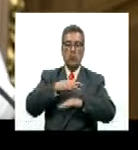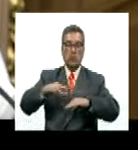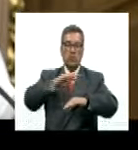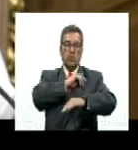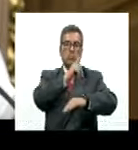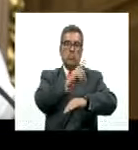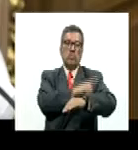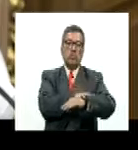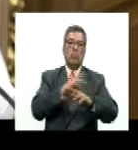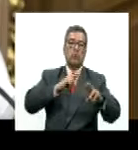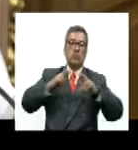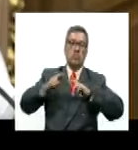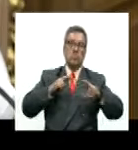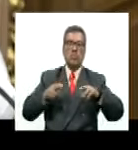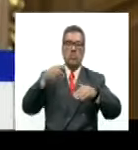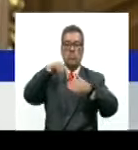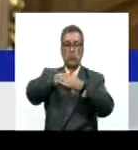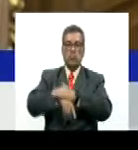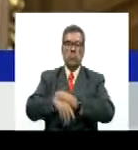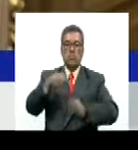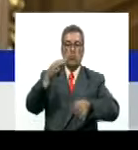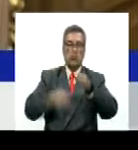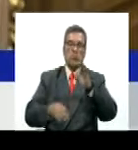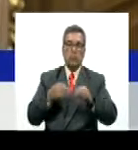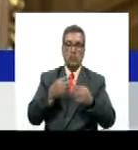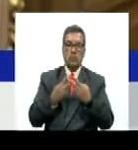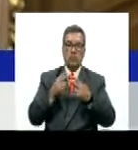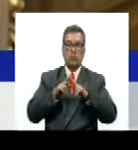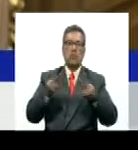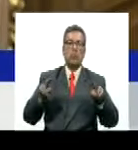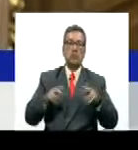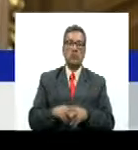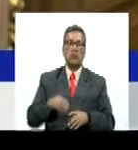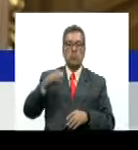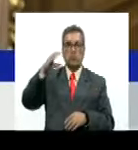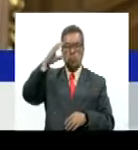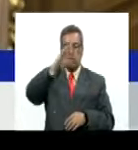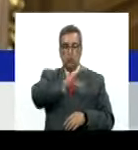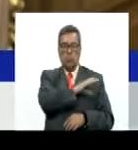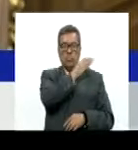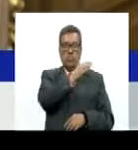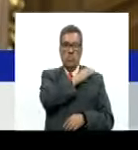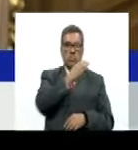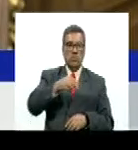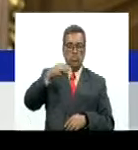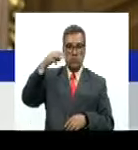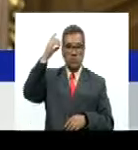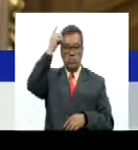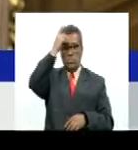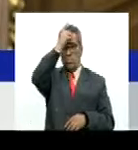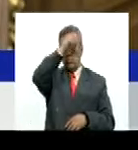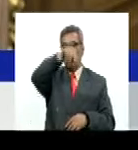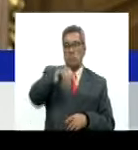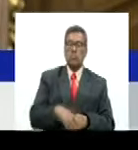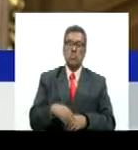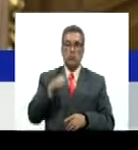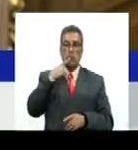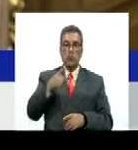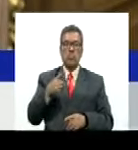Poder Popular para Relaciones Interiores, Justicia y Paz, capitán Diosdado Cabello Rondón, sobre